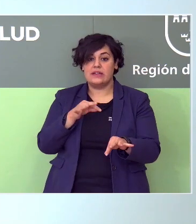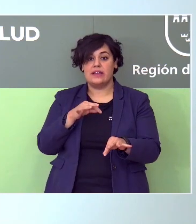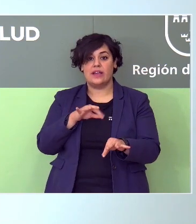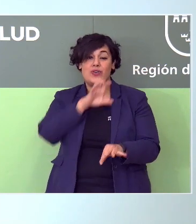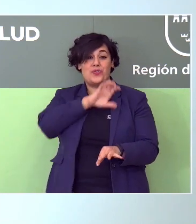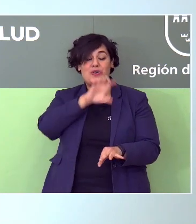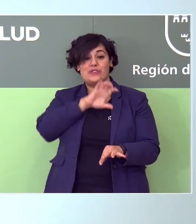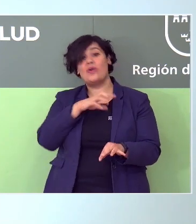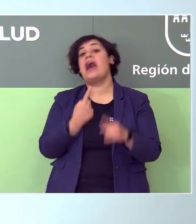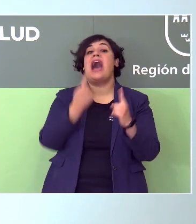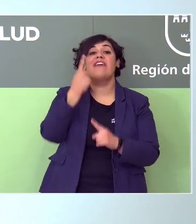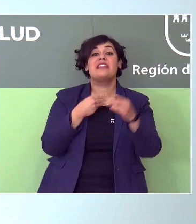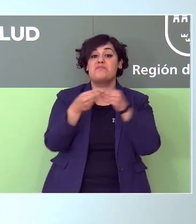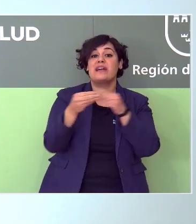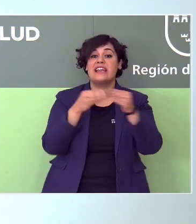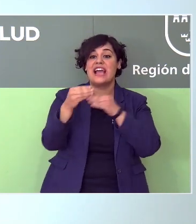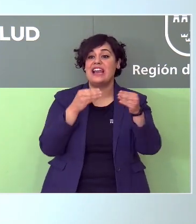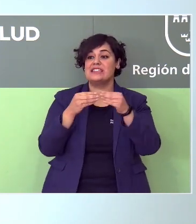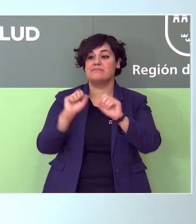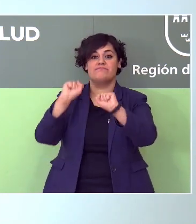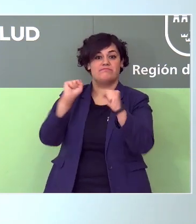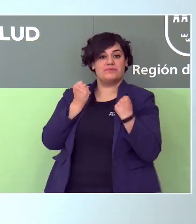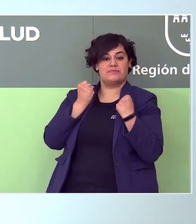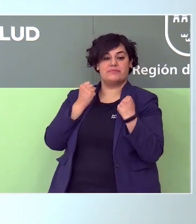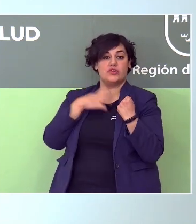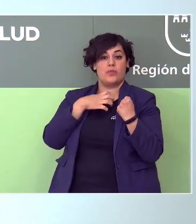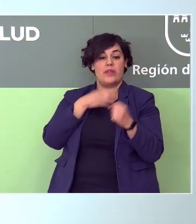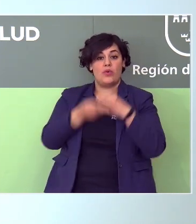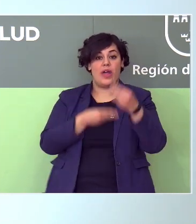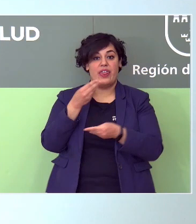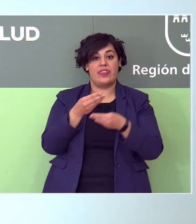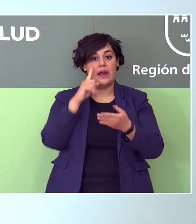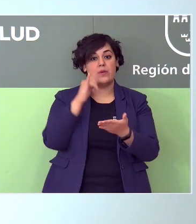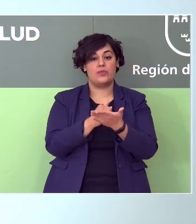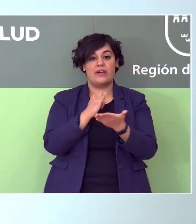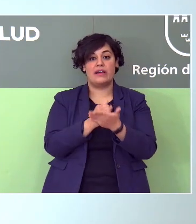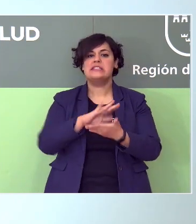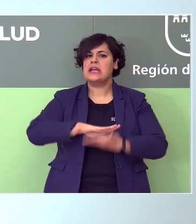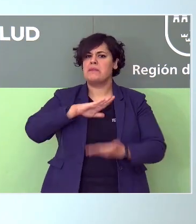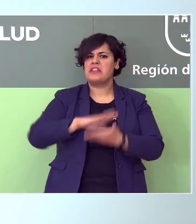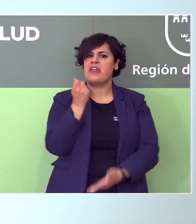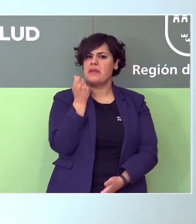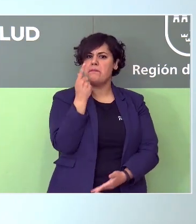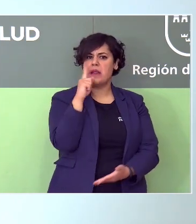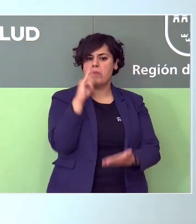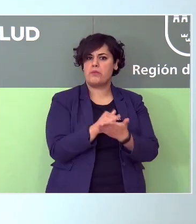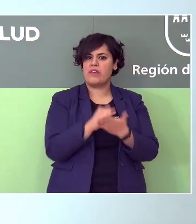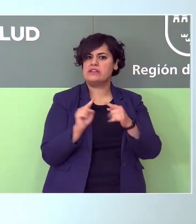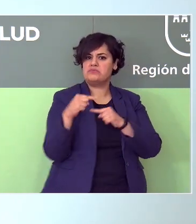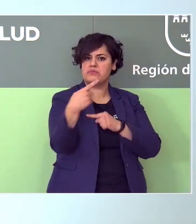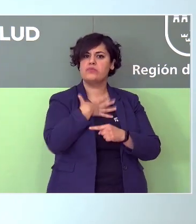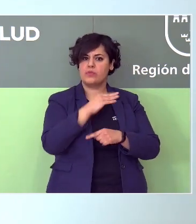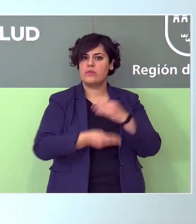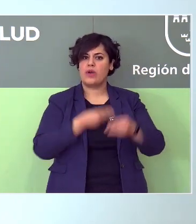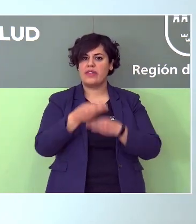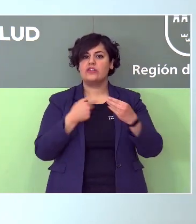impiden que se puedan realizar esas pruebas. Tenemos la capacidad para hacer 1.000 test. Yo creo que eso es bueno porque estamos por encima del promedio que tiene el resto de comunidades y eso es